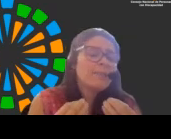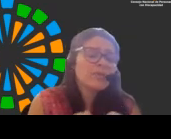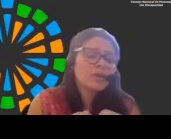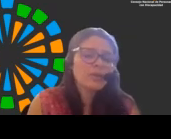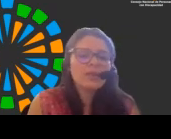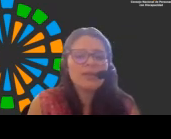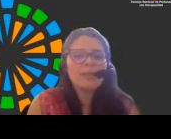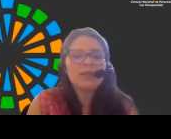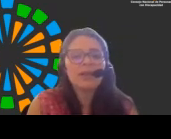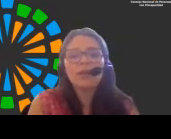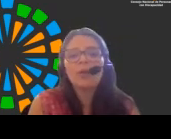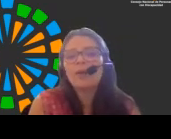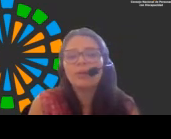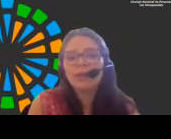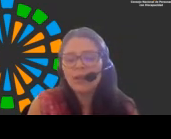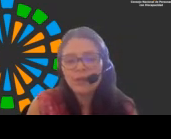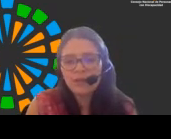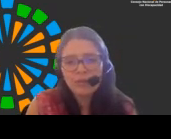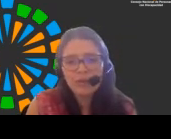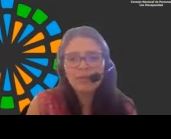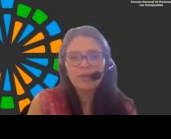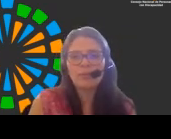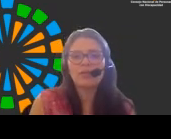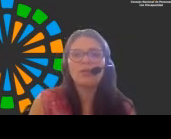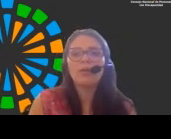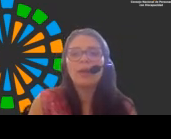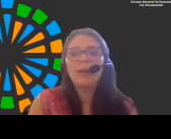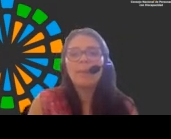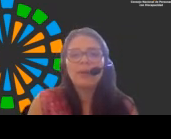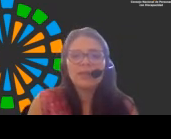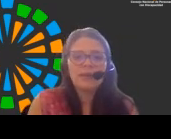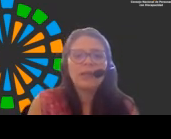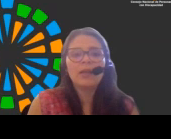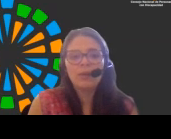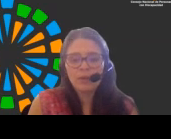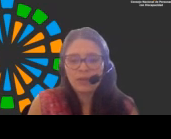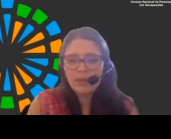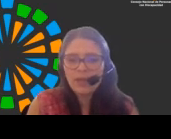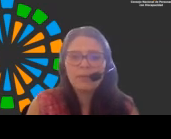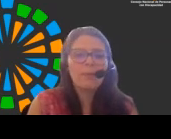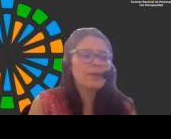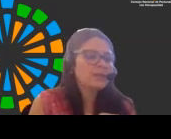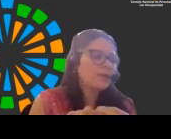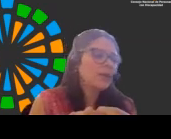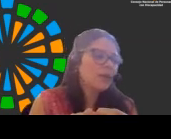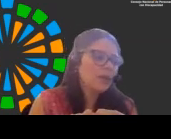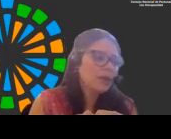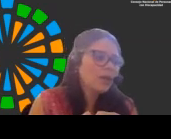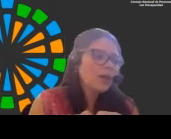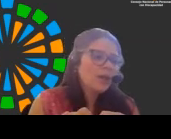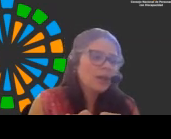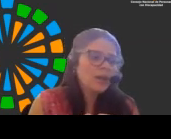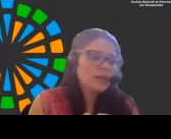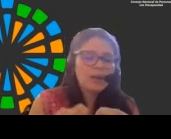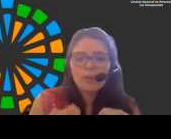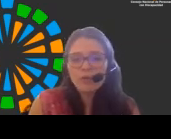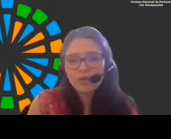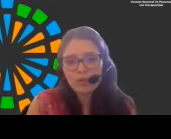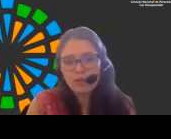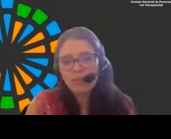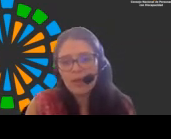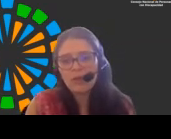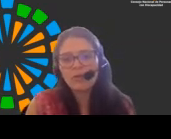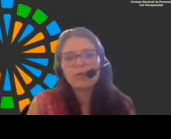aquella persona con discapacidad que todavía no ha tenido acceso a la información para saber que no es víctima para saber que